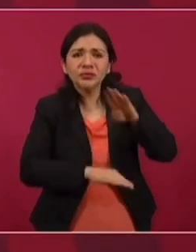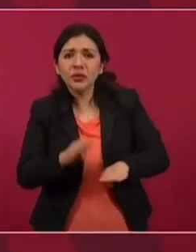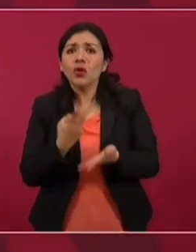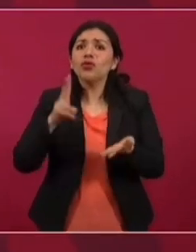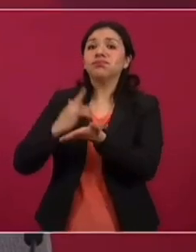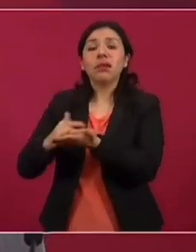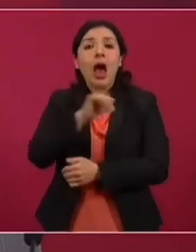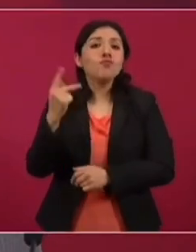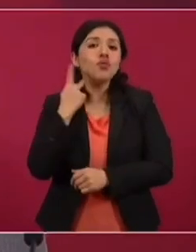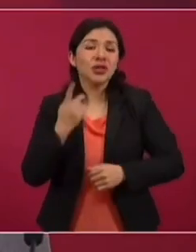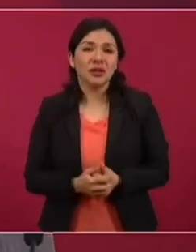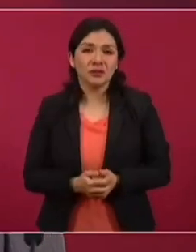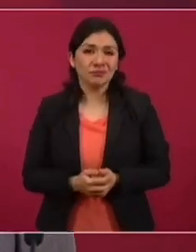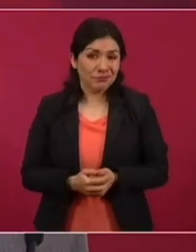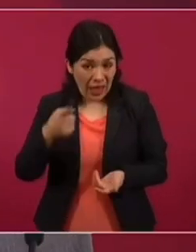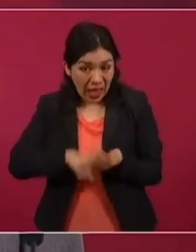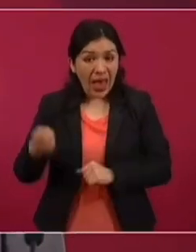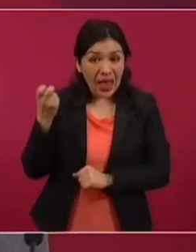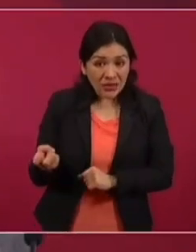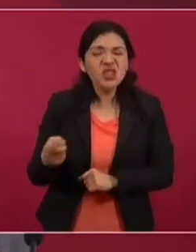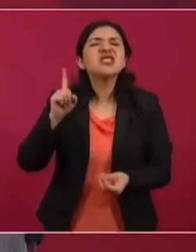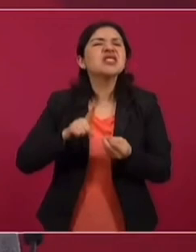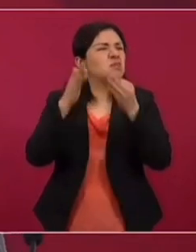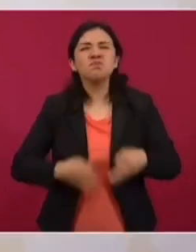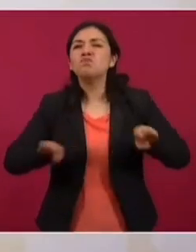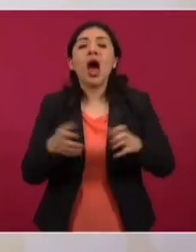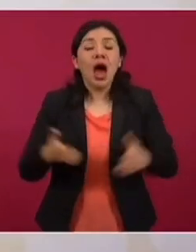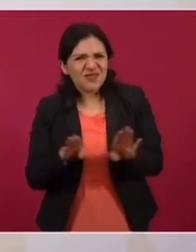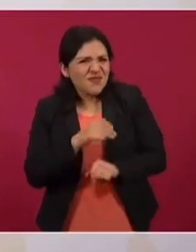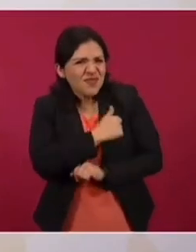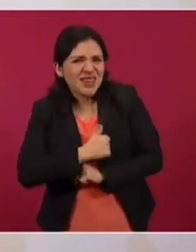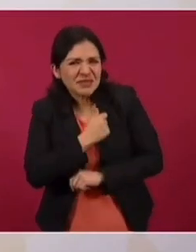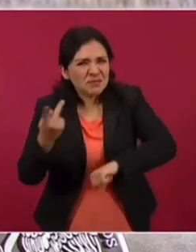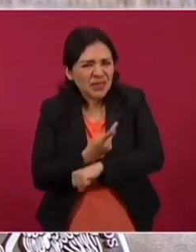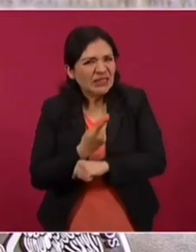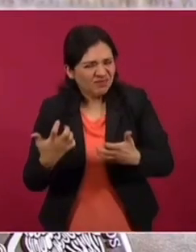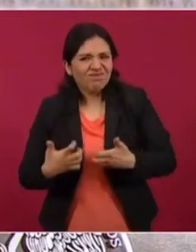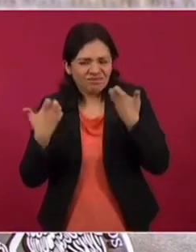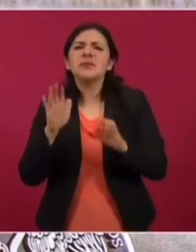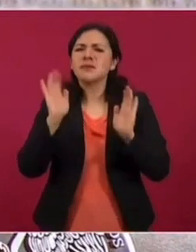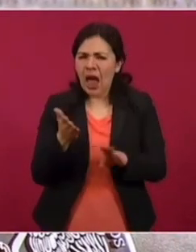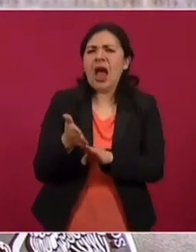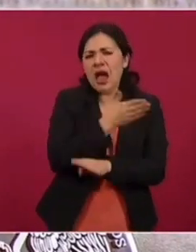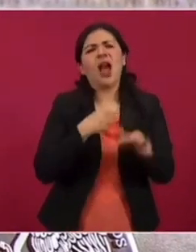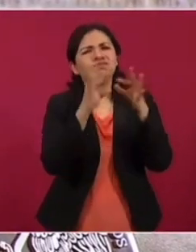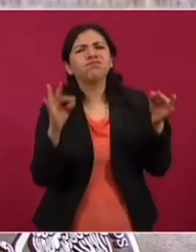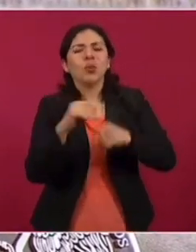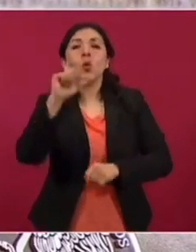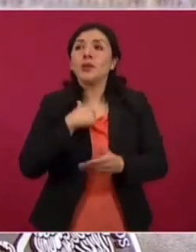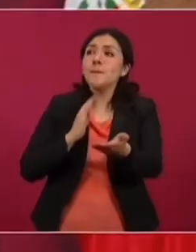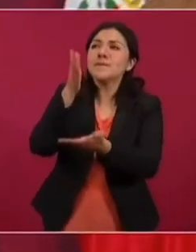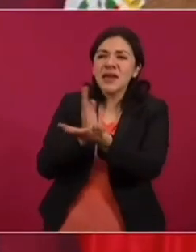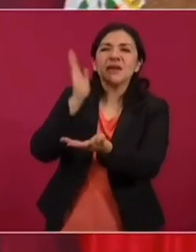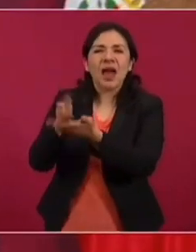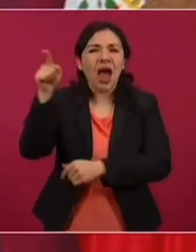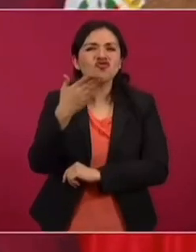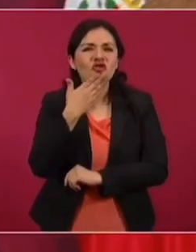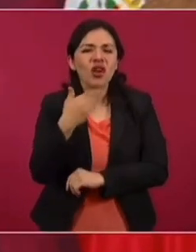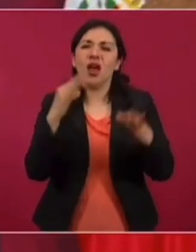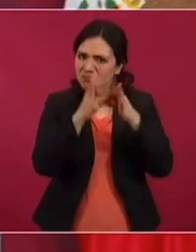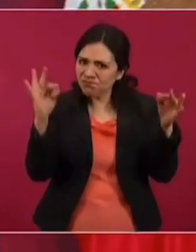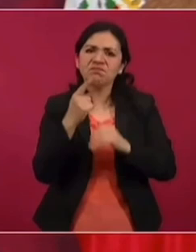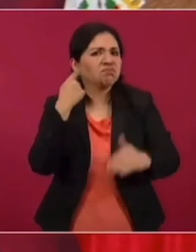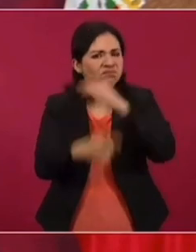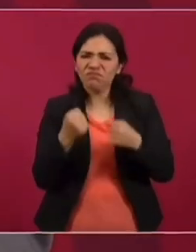con propósitos políticos. Y en esto jugaron un papel destacadísimo los medios, no todos. Yo esto lo expuse, cada vez que iba yo a Sonora hablaba yo de eso y lo